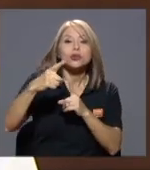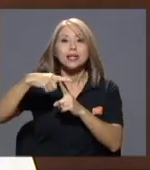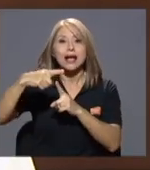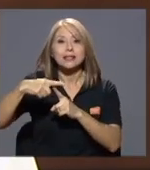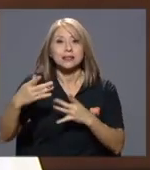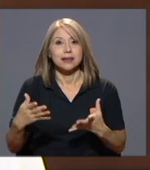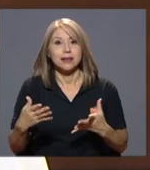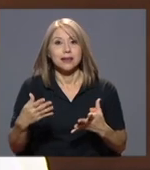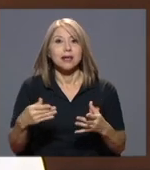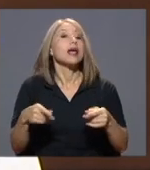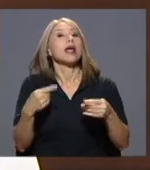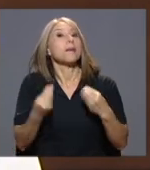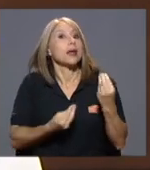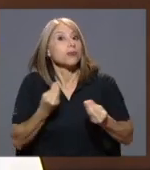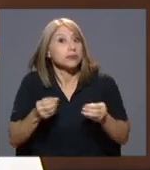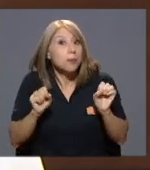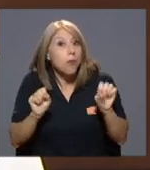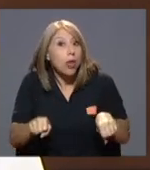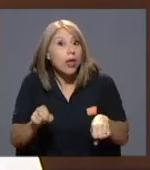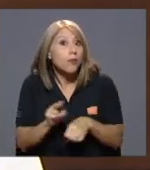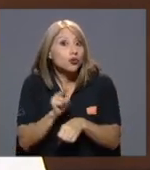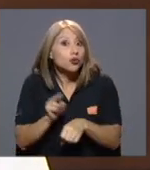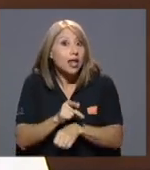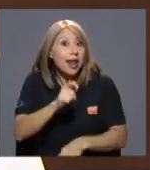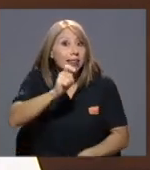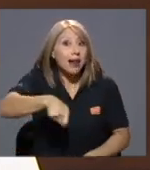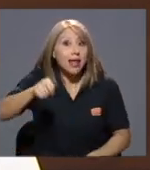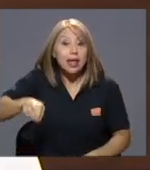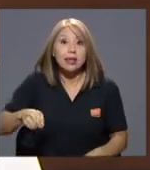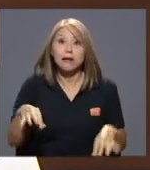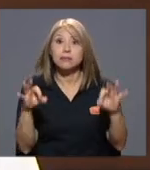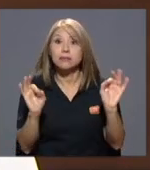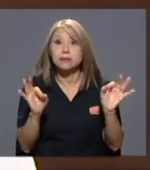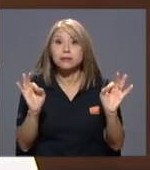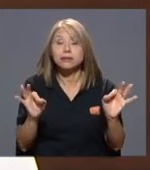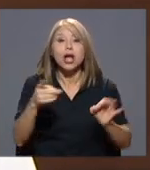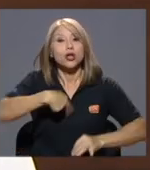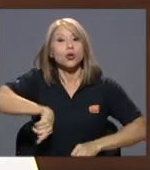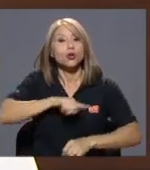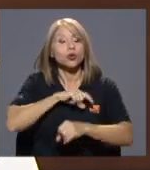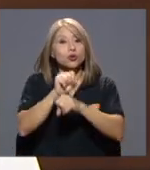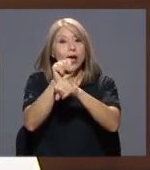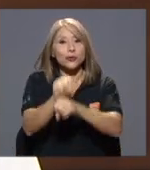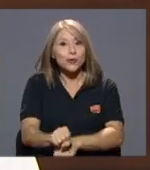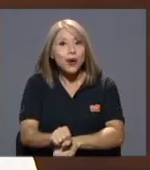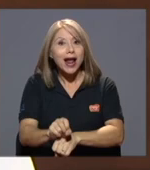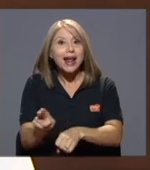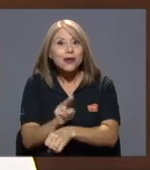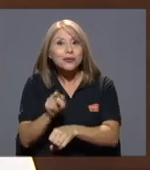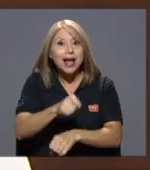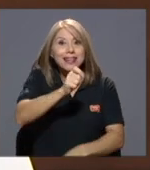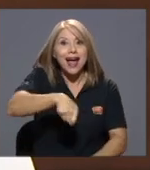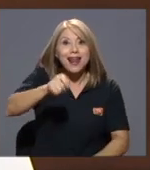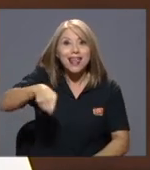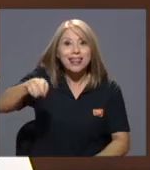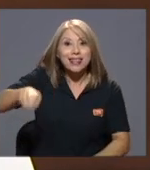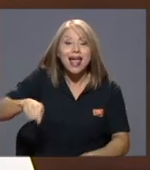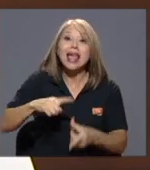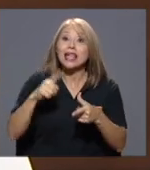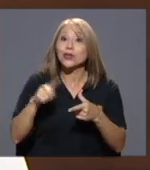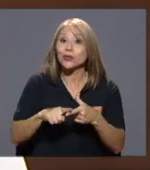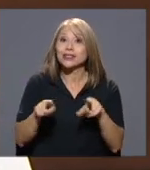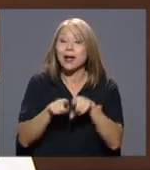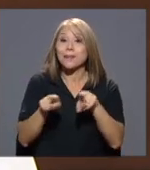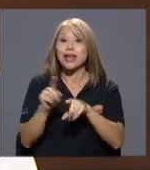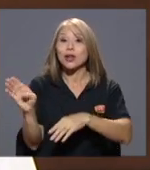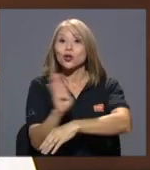está el Banco Central, que podamos usar la tarjeta? Bueno, pues nos vamos a acostumbrar de una manera tal que entonces los bancos también van a ganar al final de